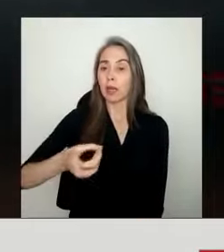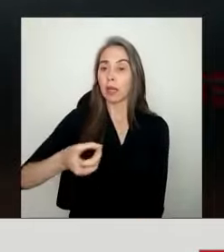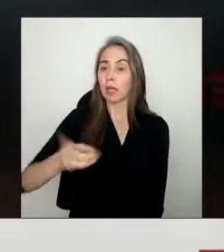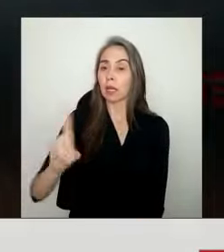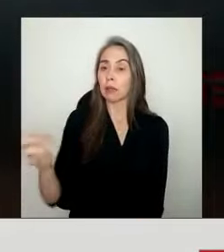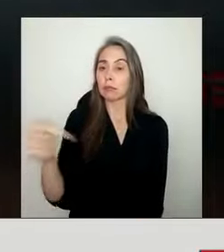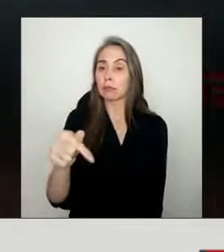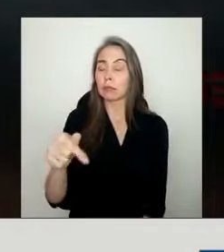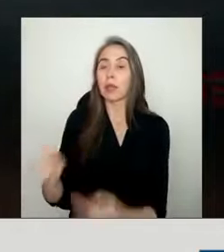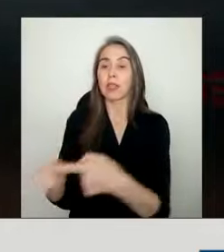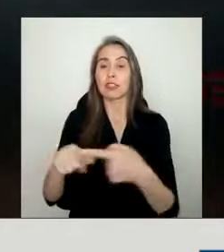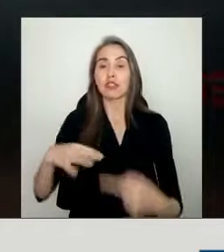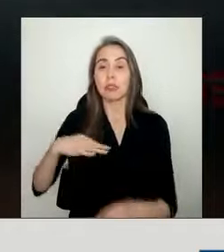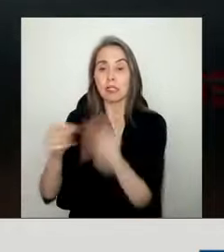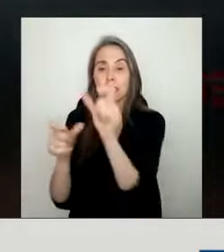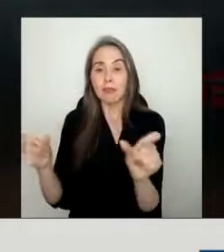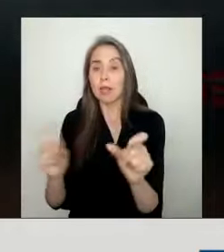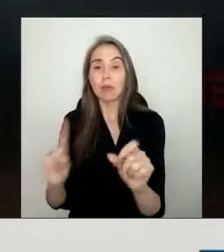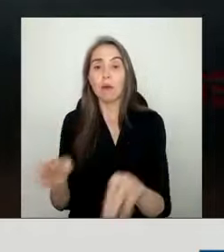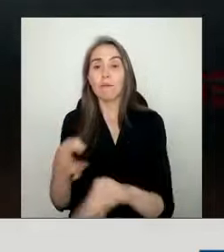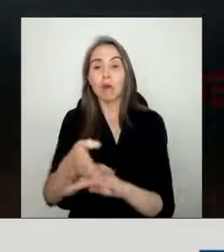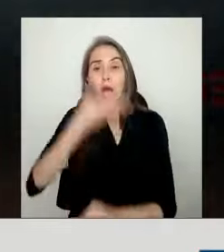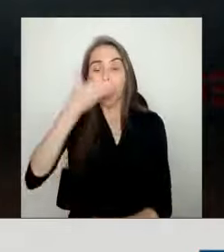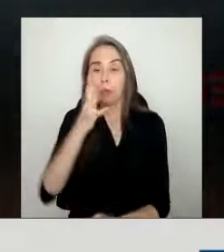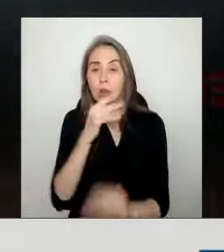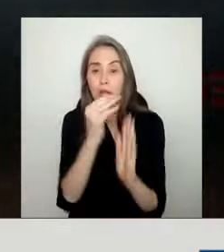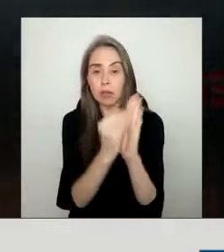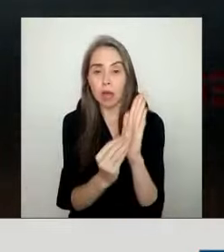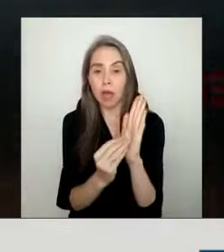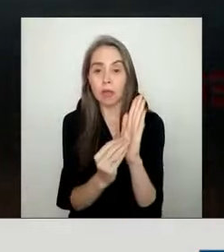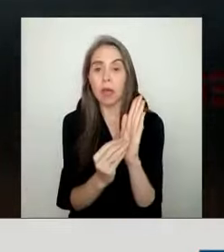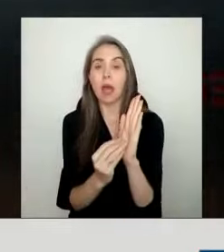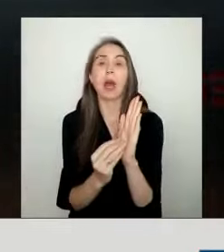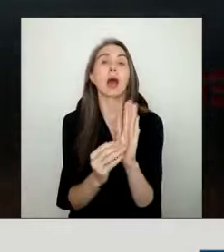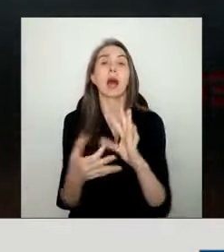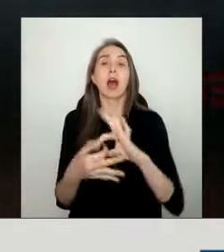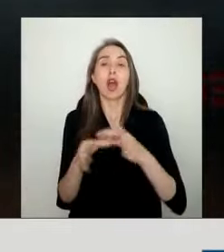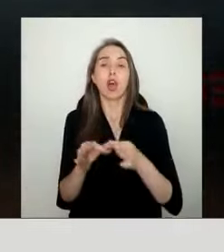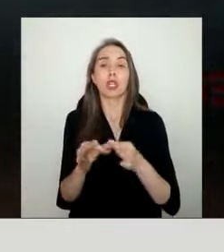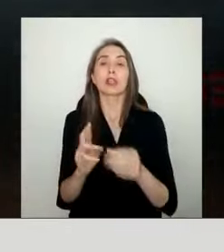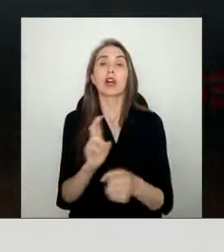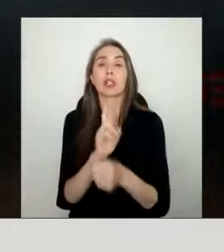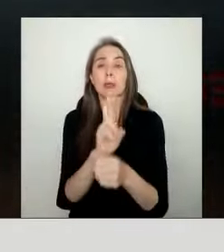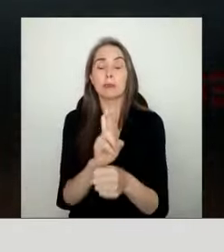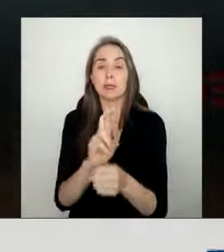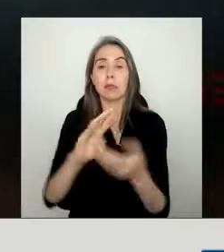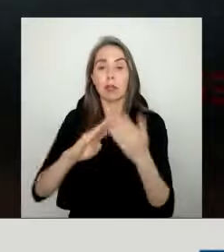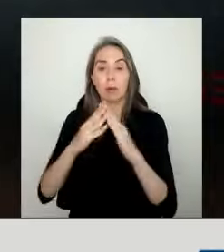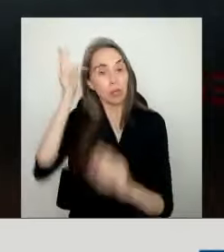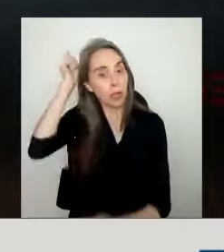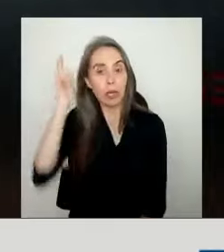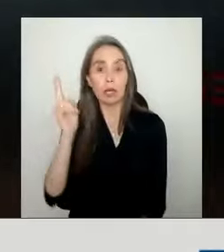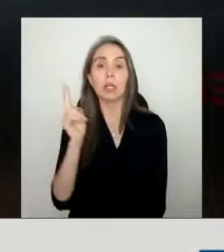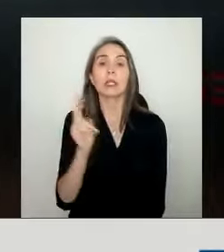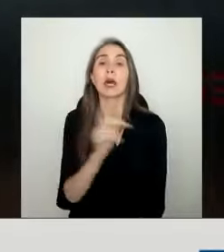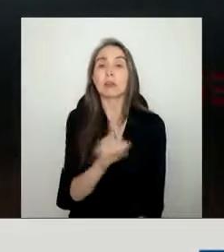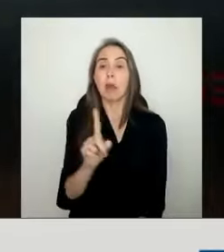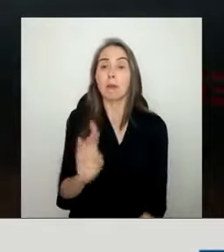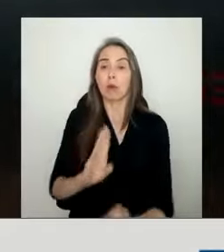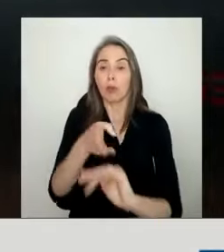oportunidad de exponer tampoco así las organizaciones de representantes de pueblos indígenas las organizaciones representantes de la